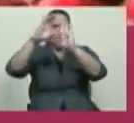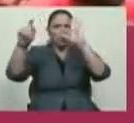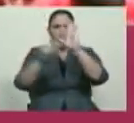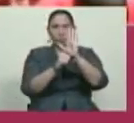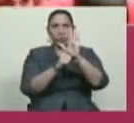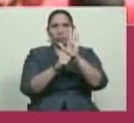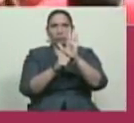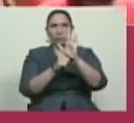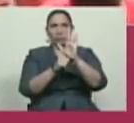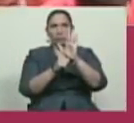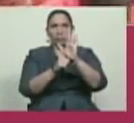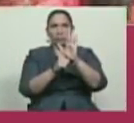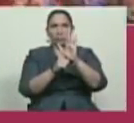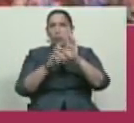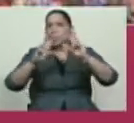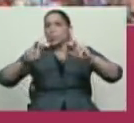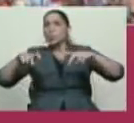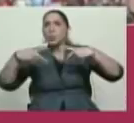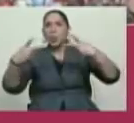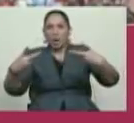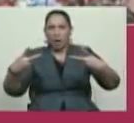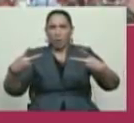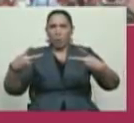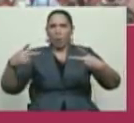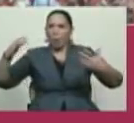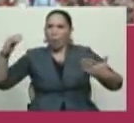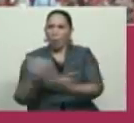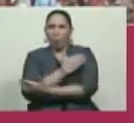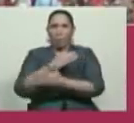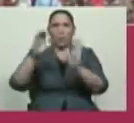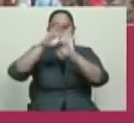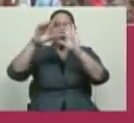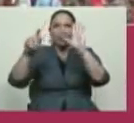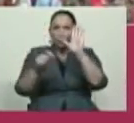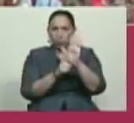de dar un nuevo carmonazo a la constitución